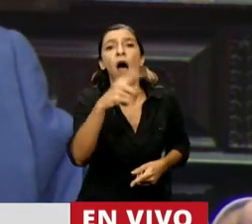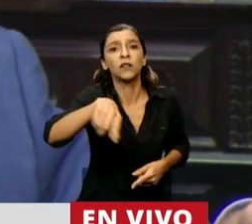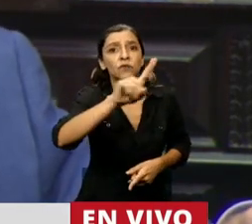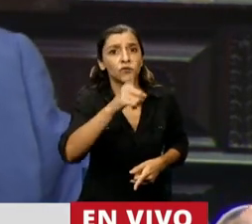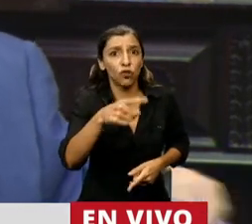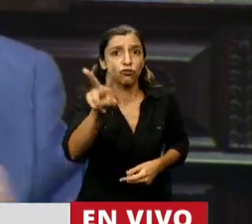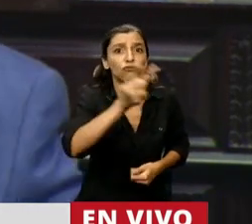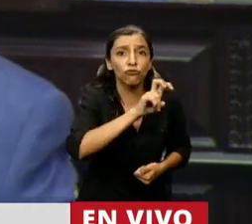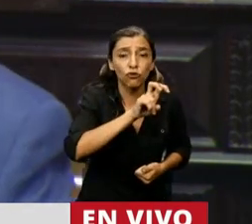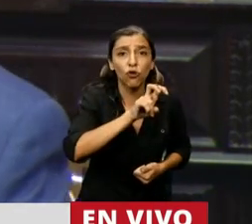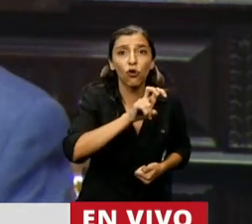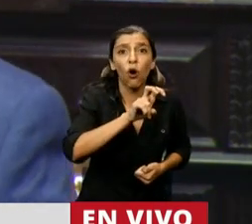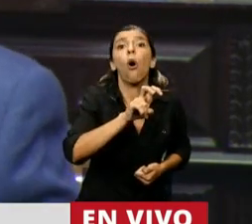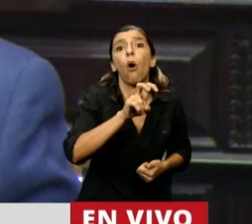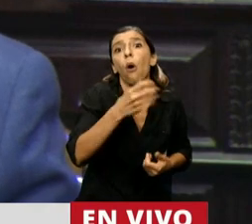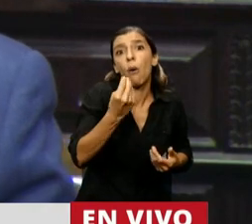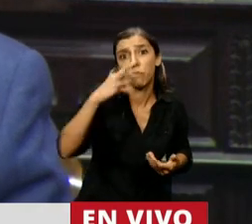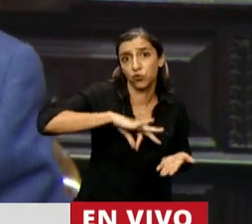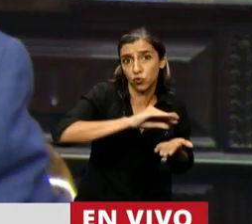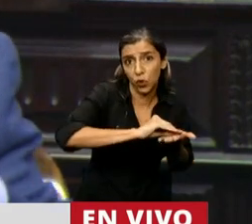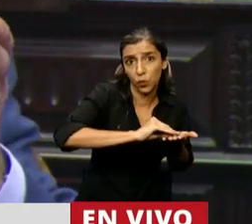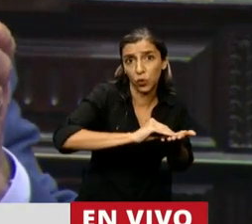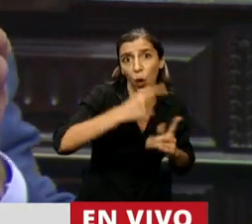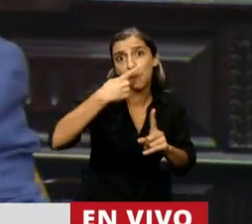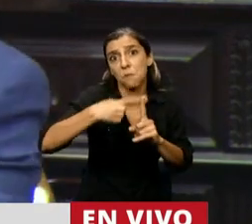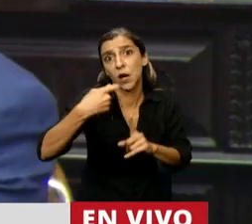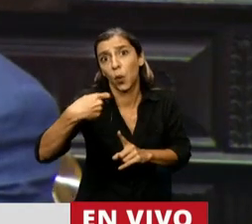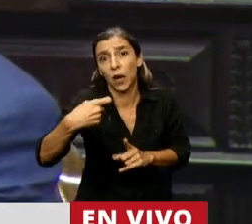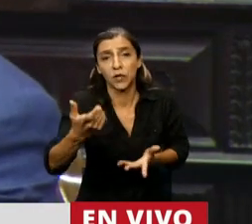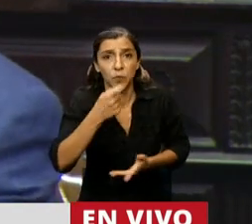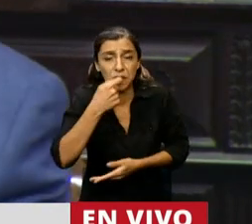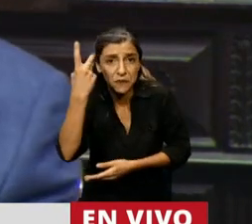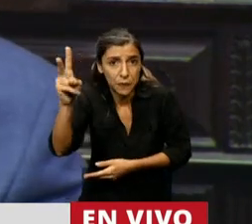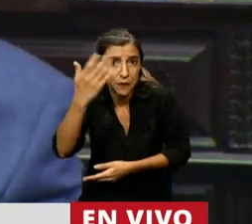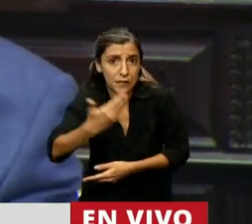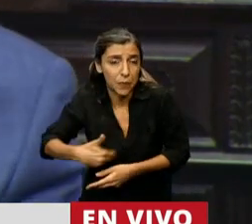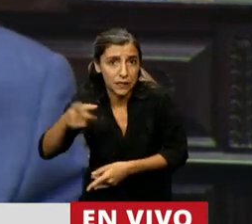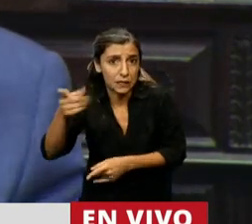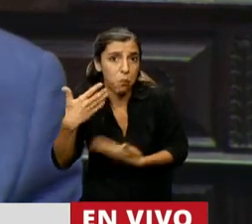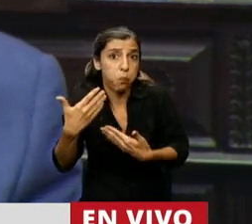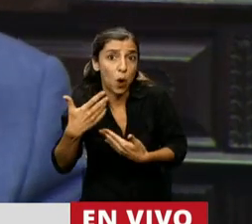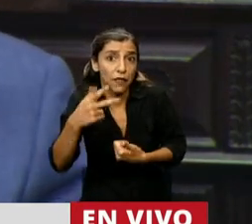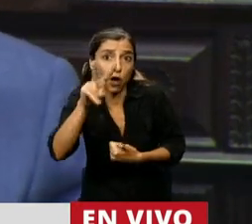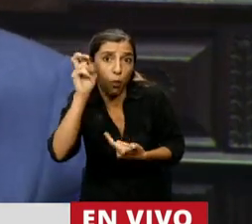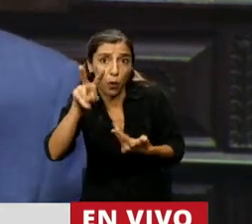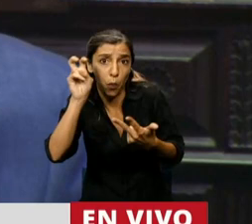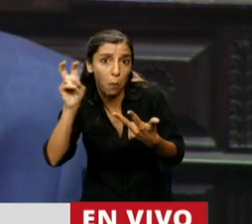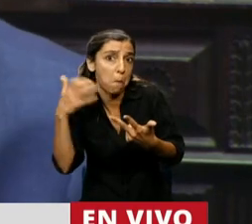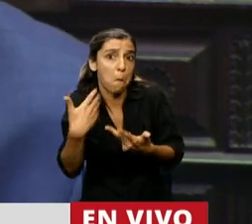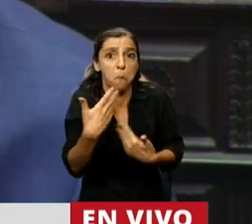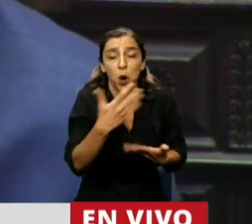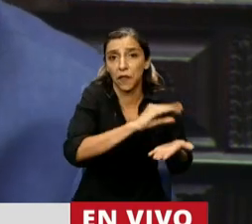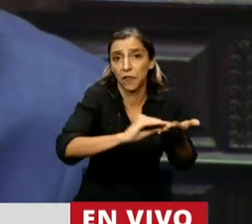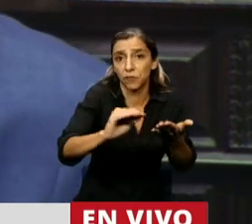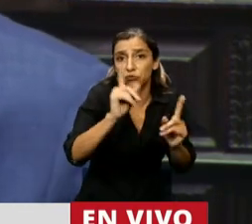la dieta de este diputado y el suelo porque si la vicepresidenta en el ejercicio de la presidencia lo hace porque no lo puede hacer